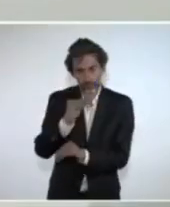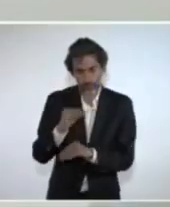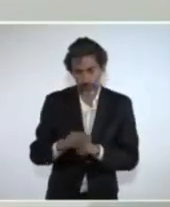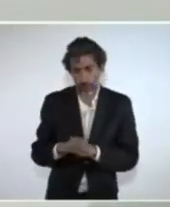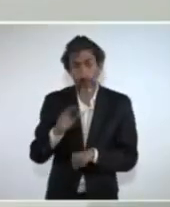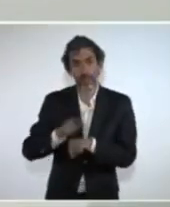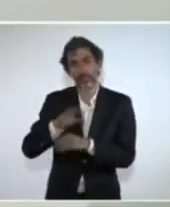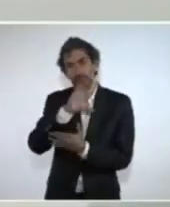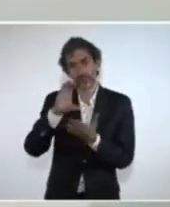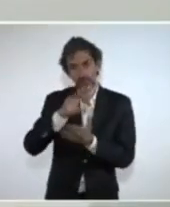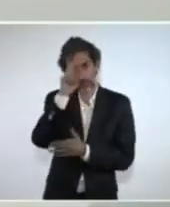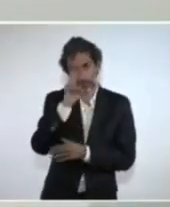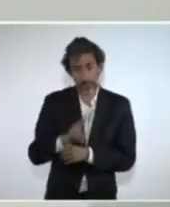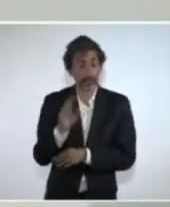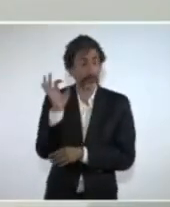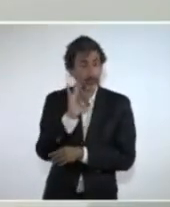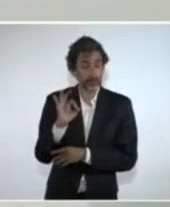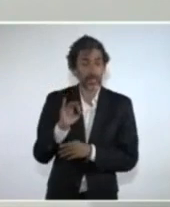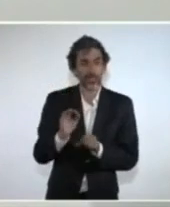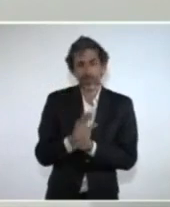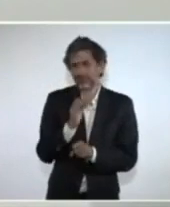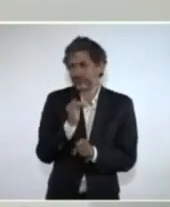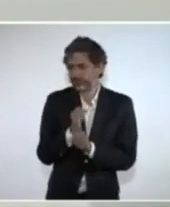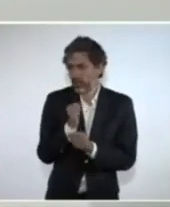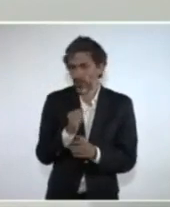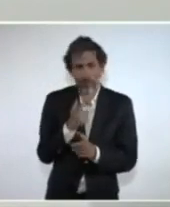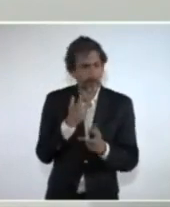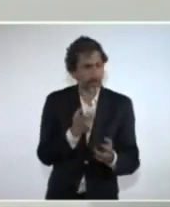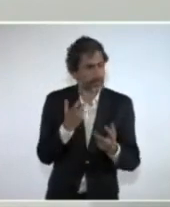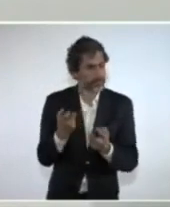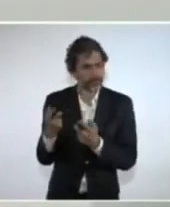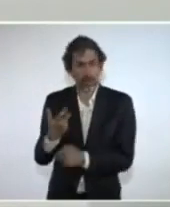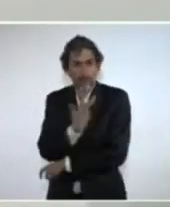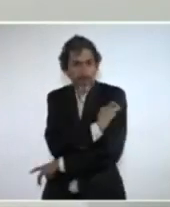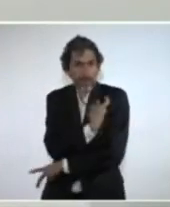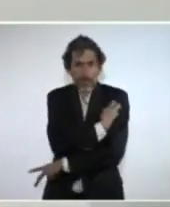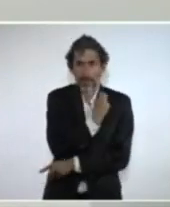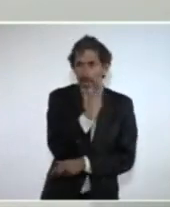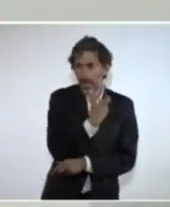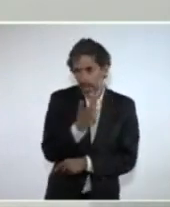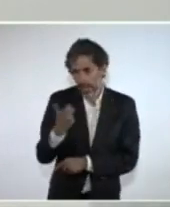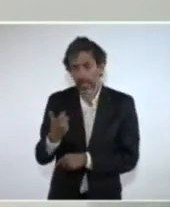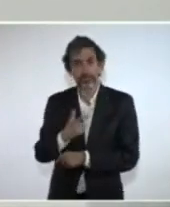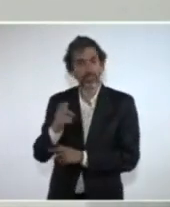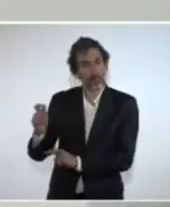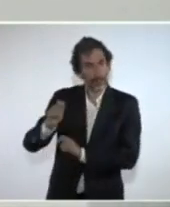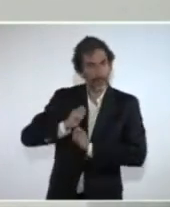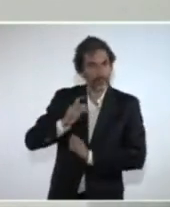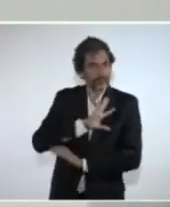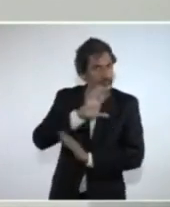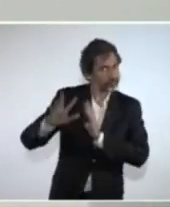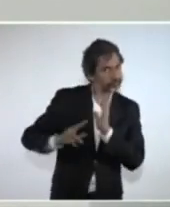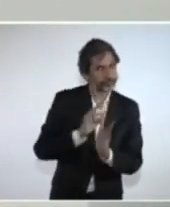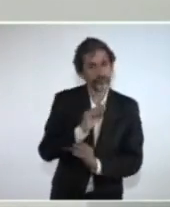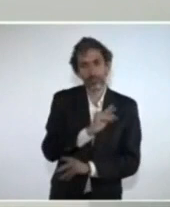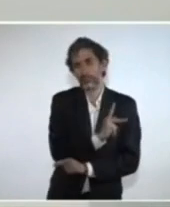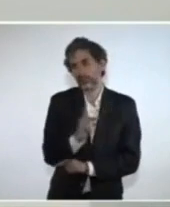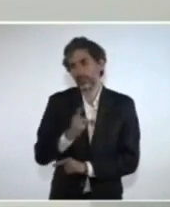Ciudad de México es empezar intensivamente a vacunar. O sea, ya en cuanto nos llegue la vacuna, vamos